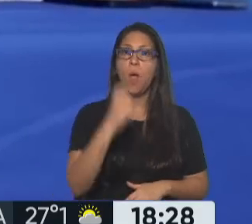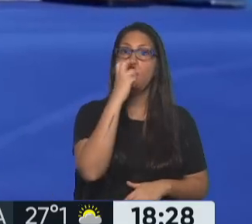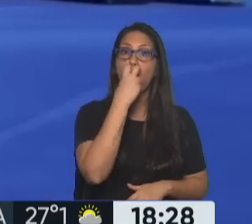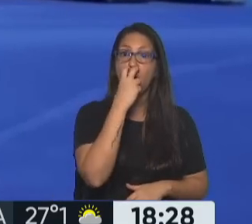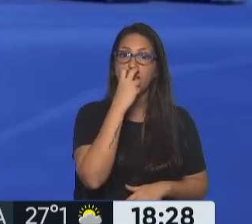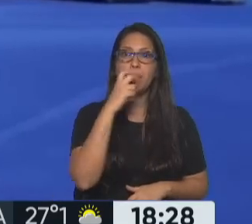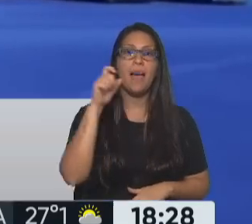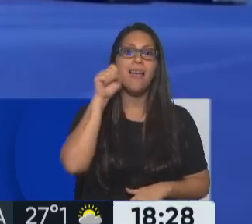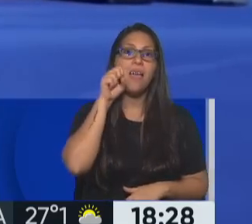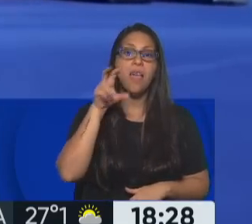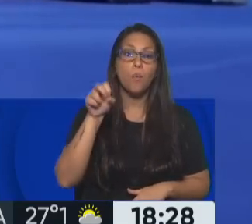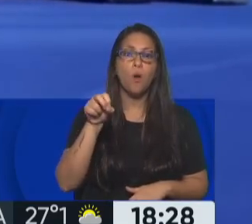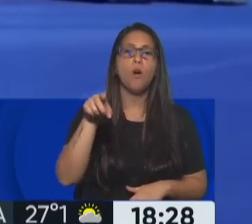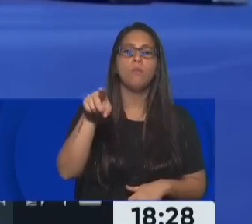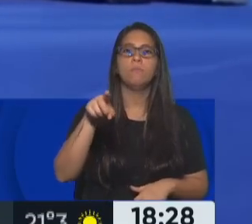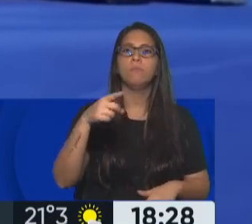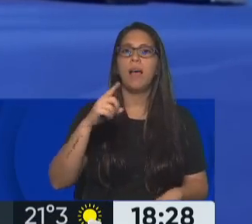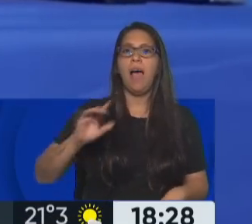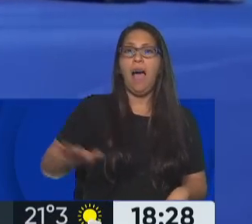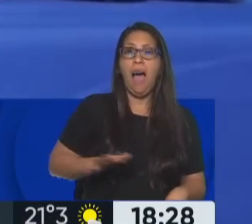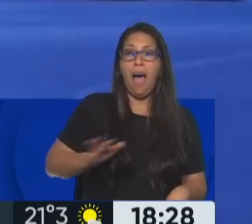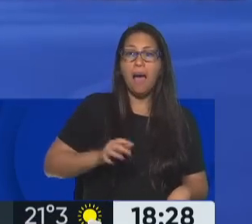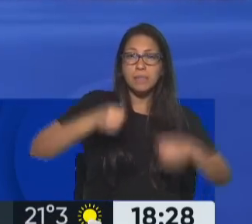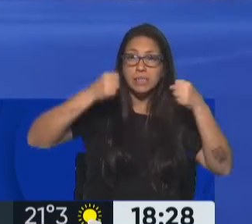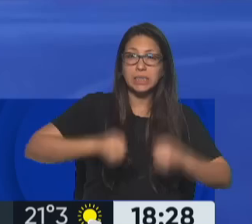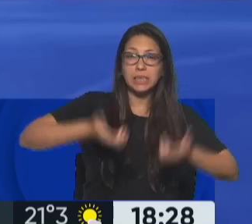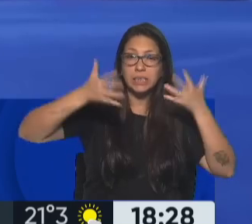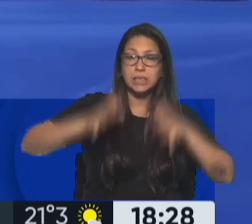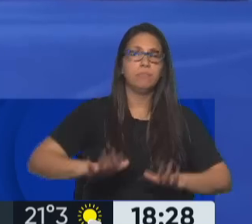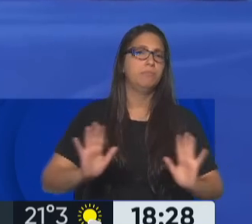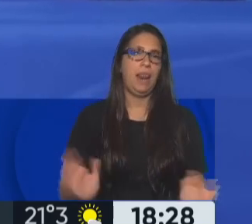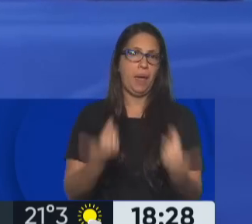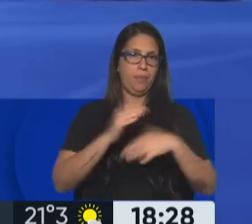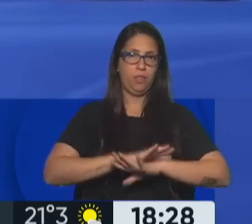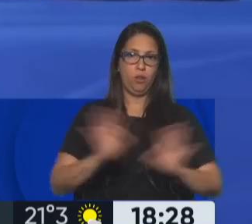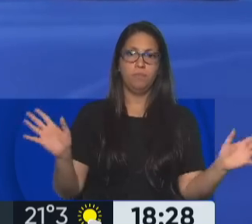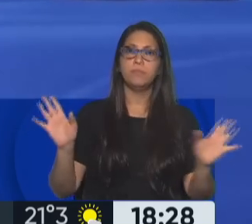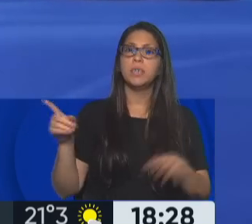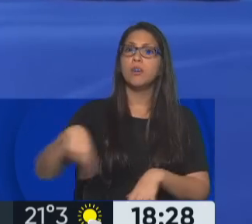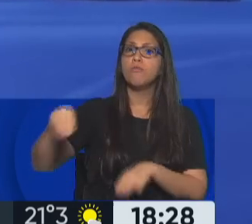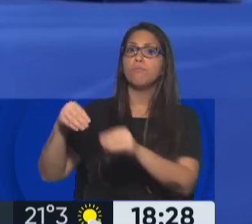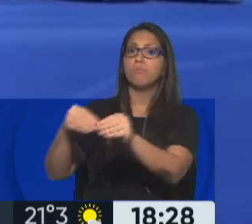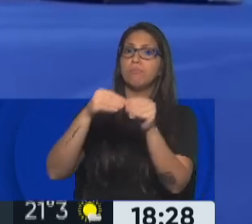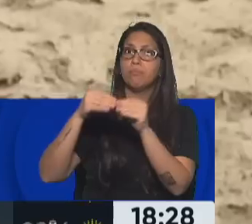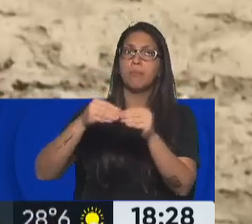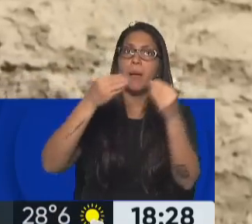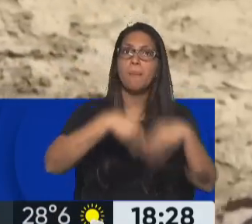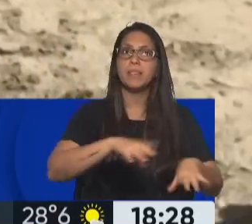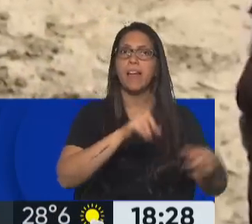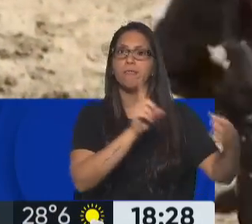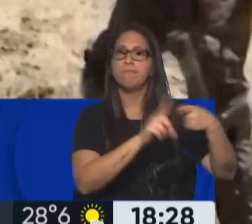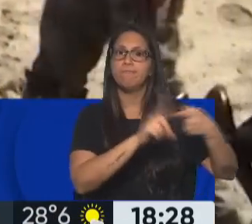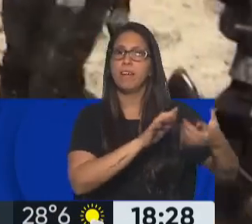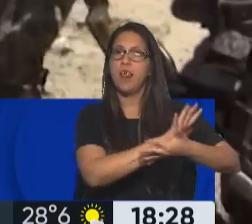Bolivia, Evo Morales levantó huelga de hambre. Luego de conocerse que sus partidarios iniciaron una negociación con el gobierno de Luis